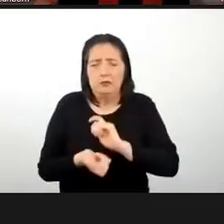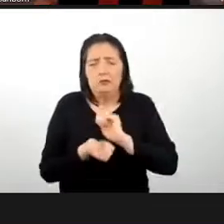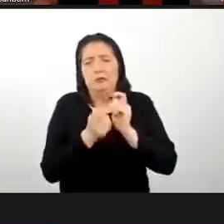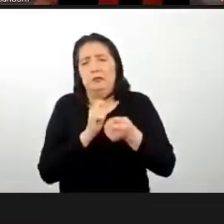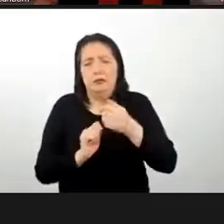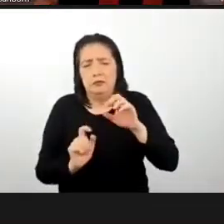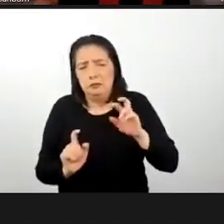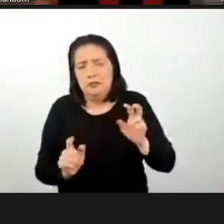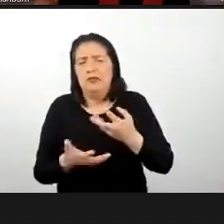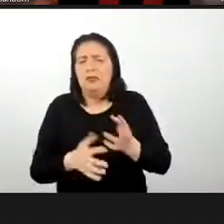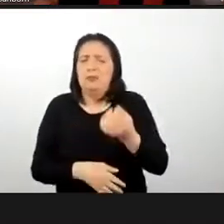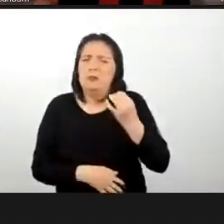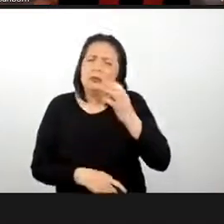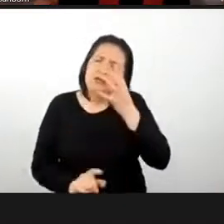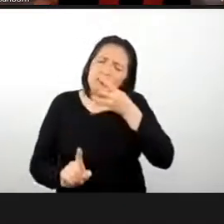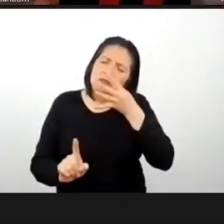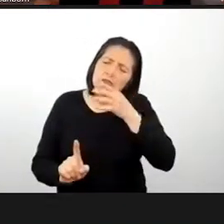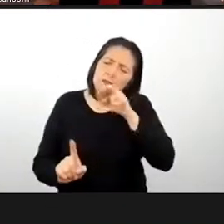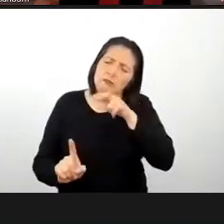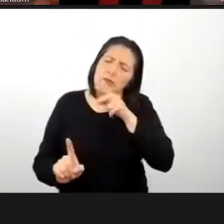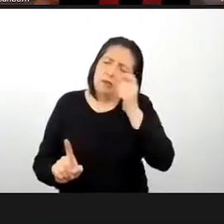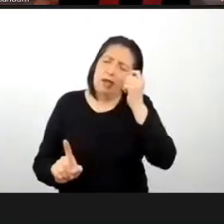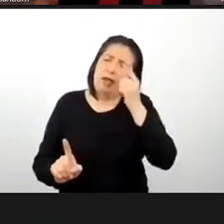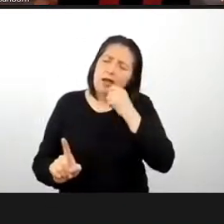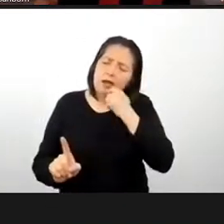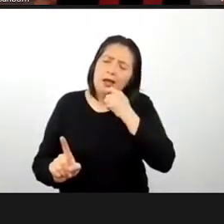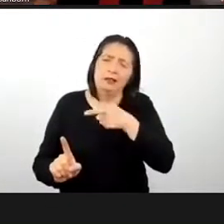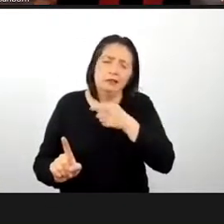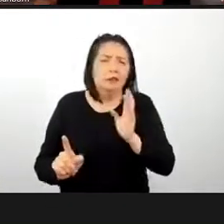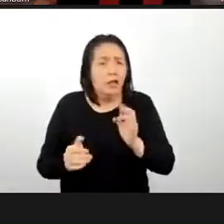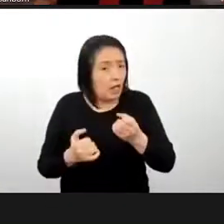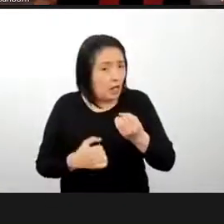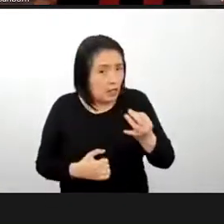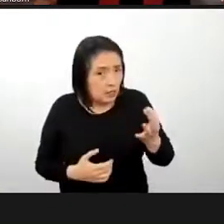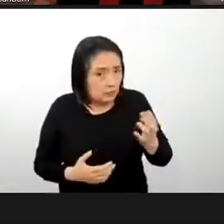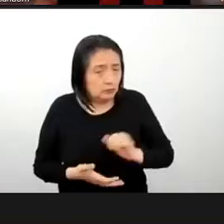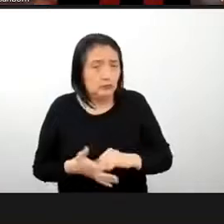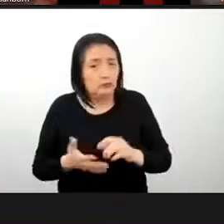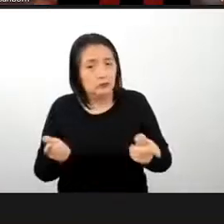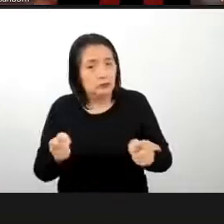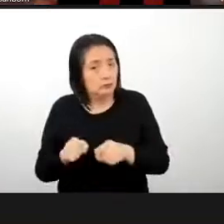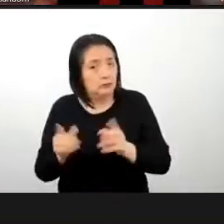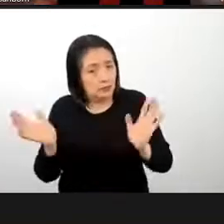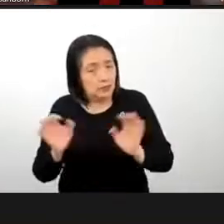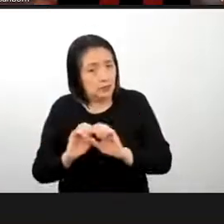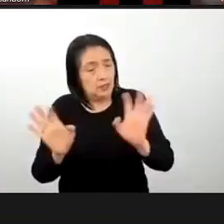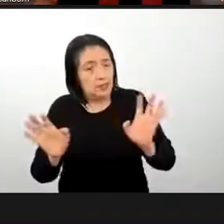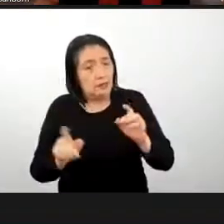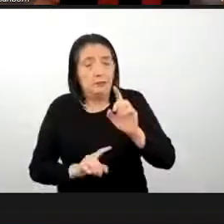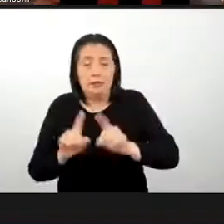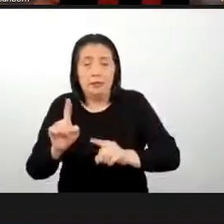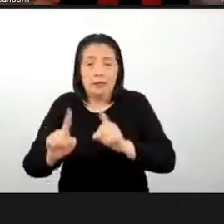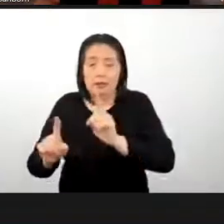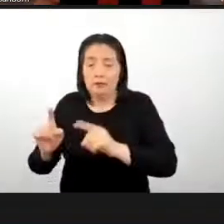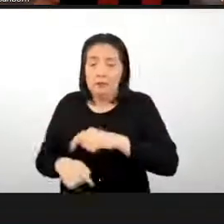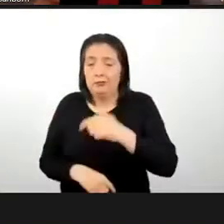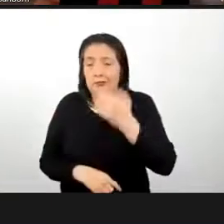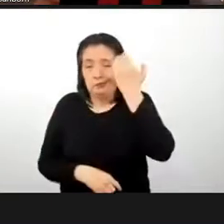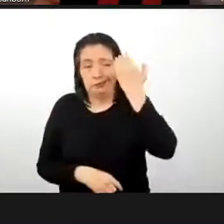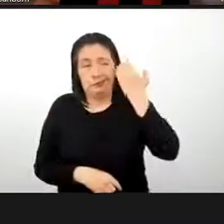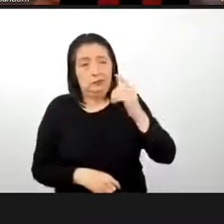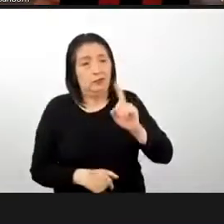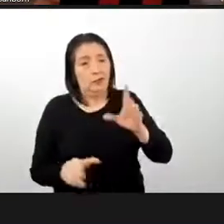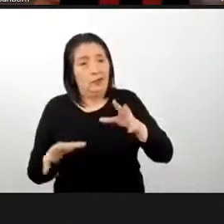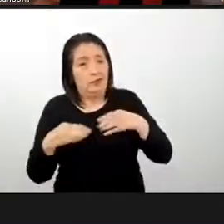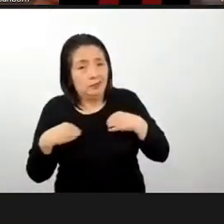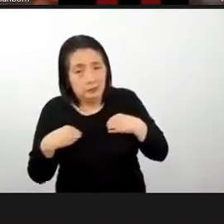signo, porque nos hemos dado cuenta también de algo que era también obvio, pero todavía algunos arcaicos pues no lo asumen,